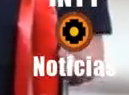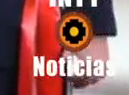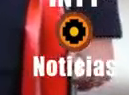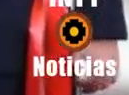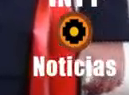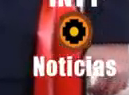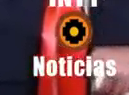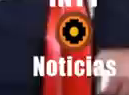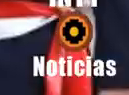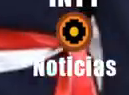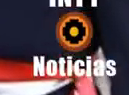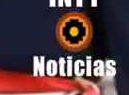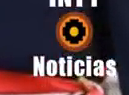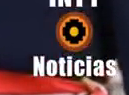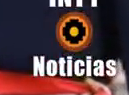a